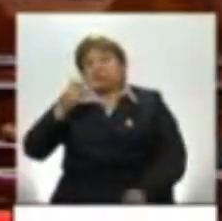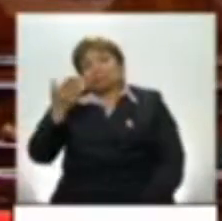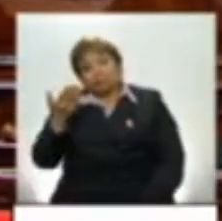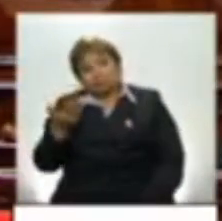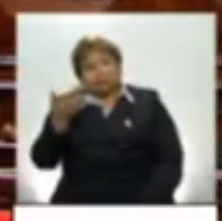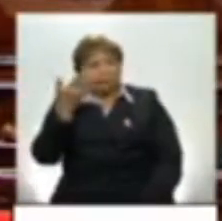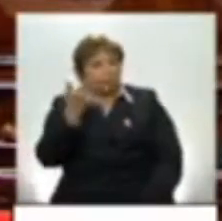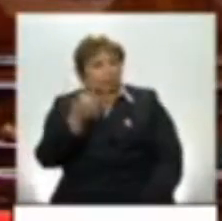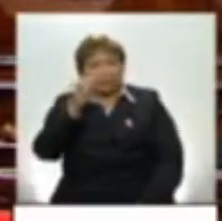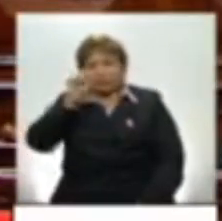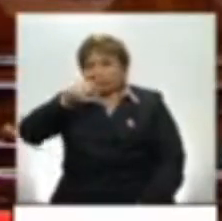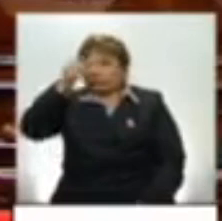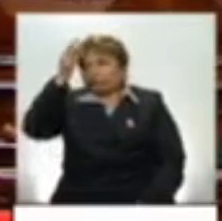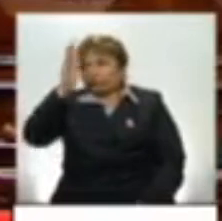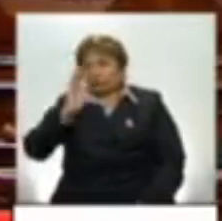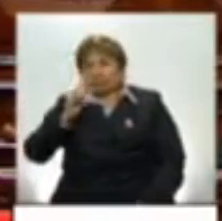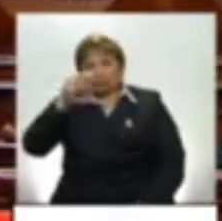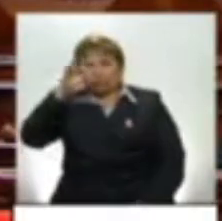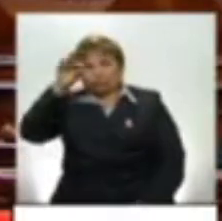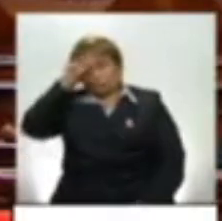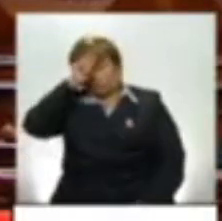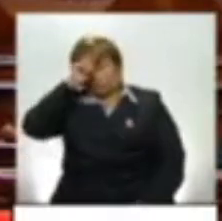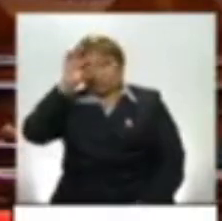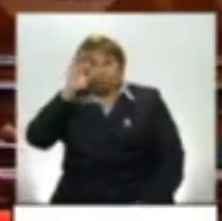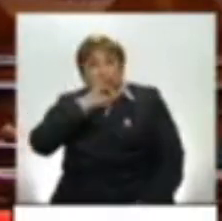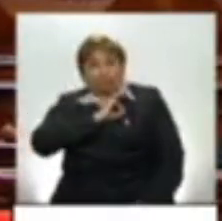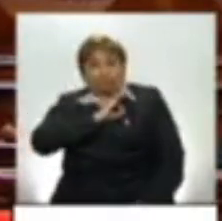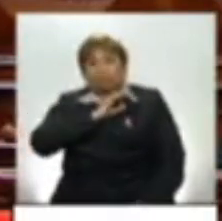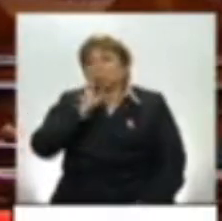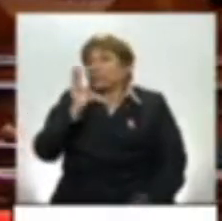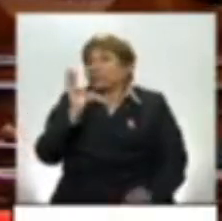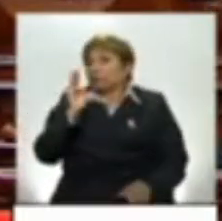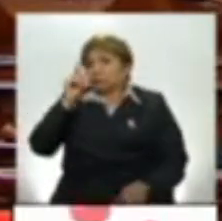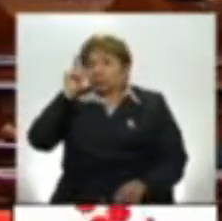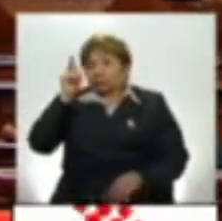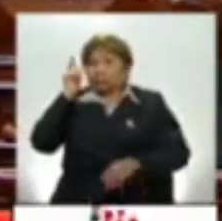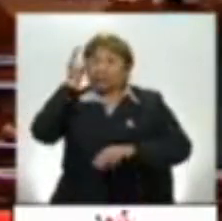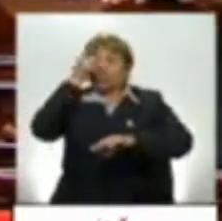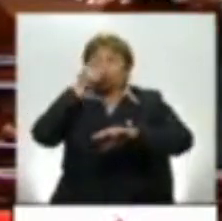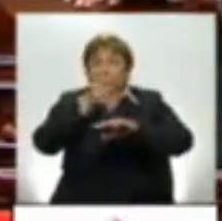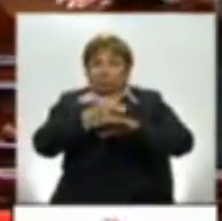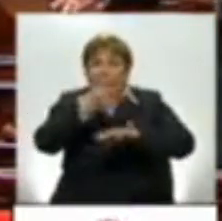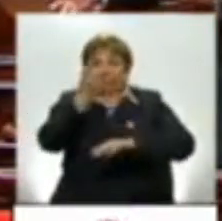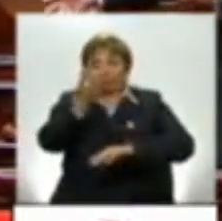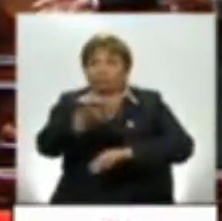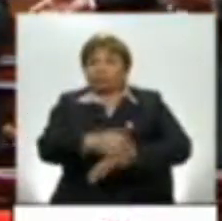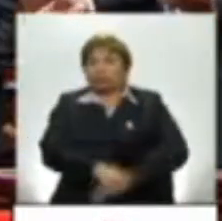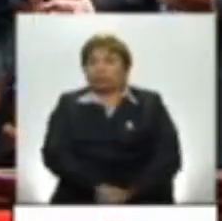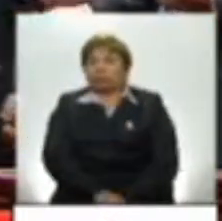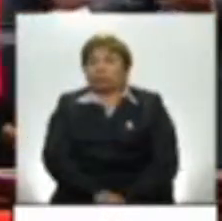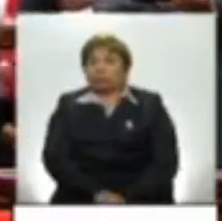lo hace, que Dios y la patria la premien, sino que él y la nación se lo demanden.